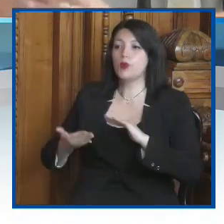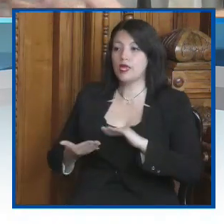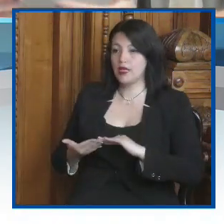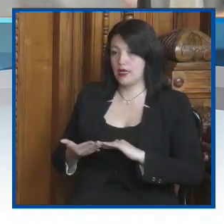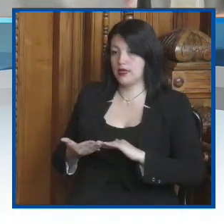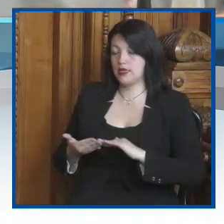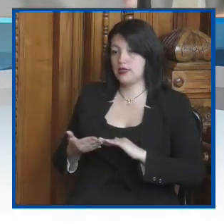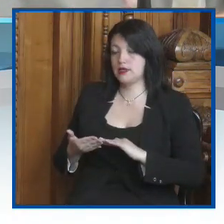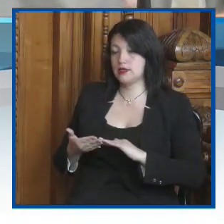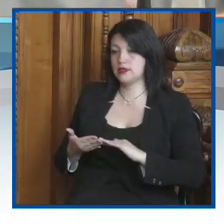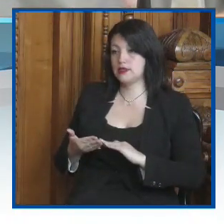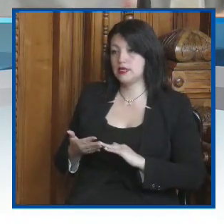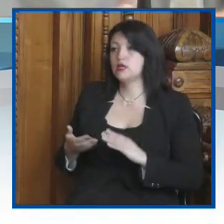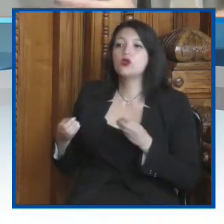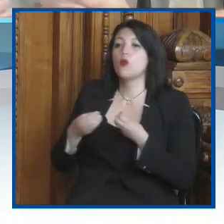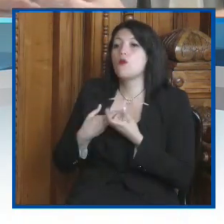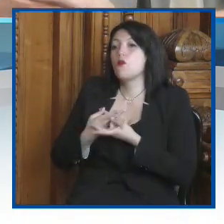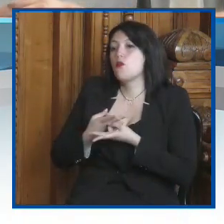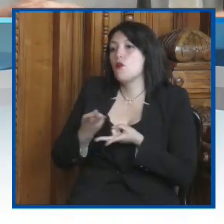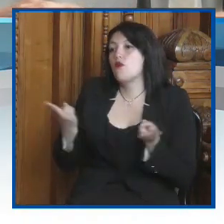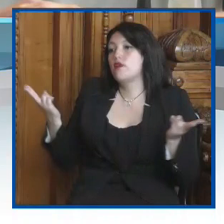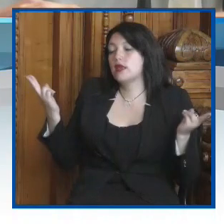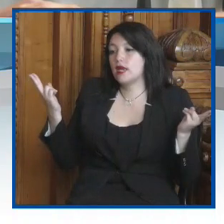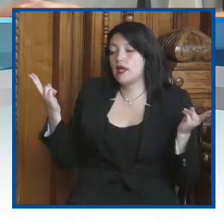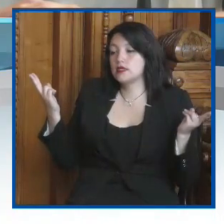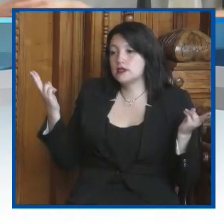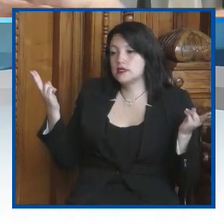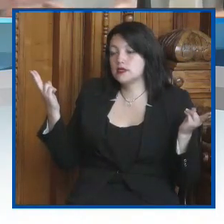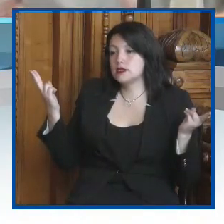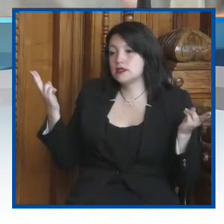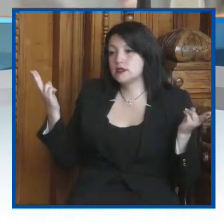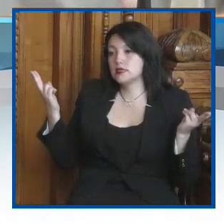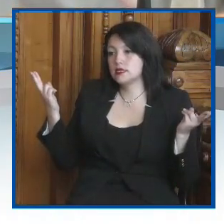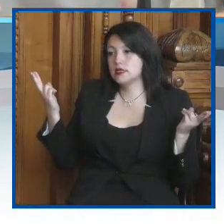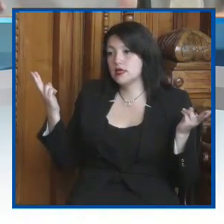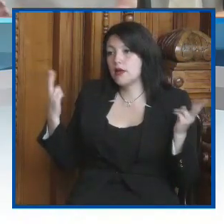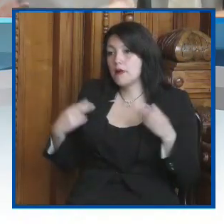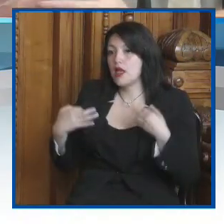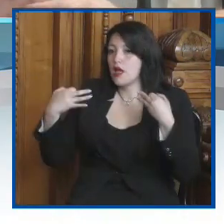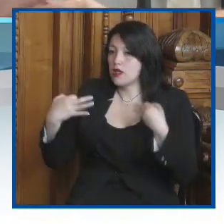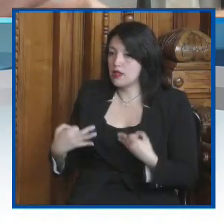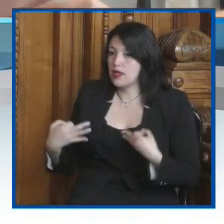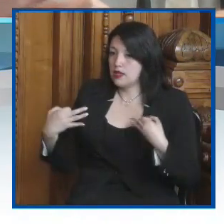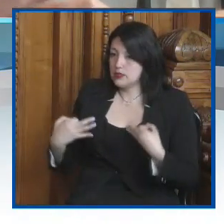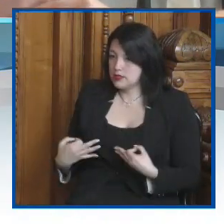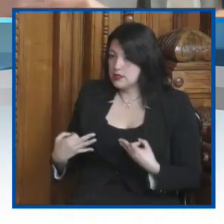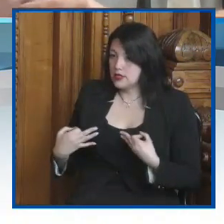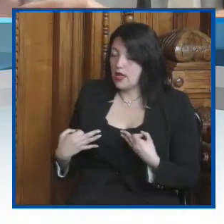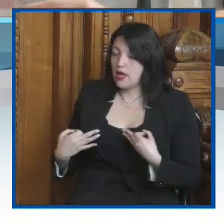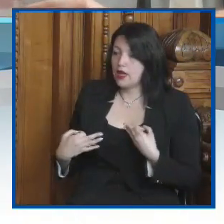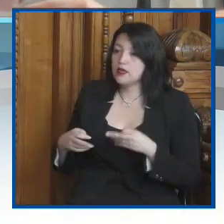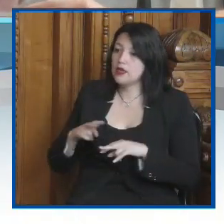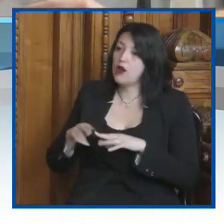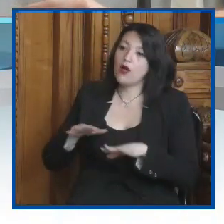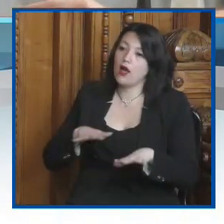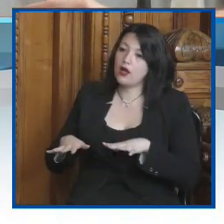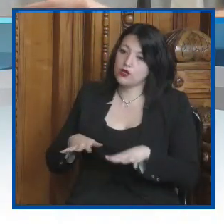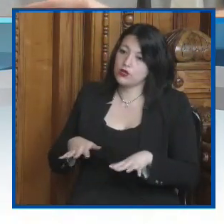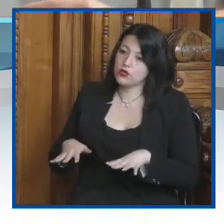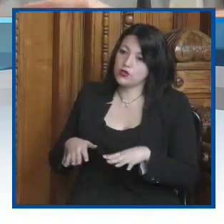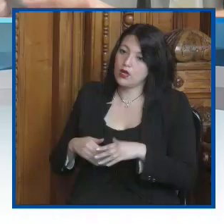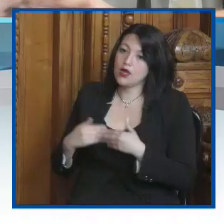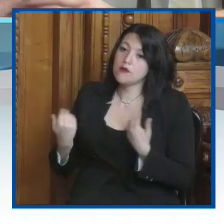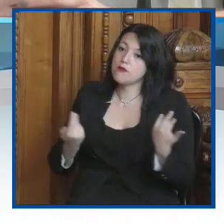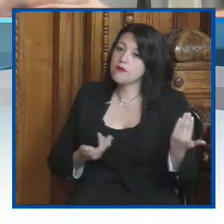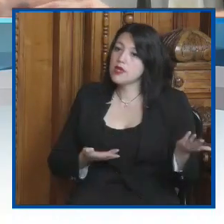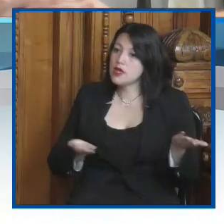a que, como son públicas y para garantizar el principio de publicidad de los actos,